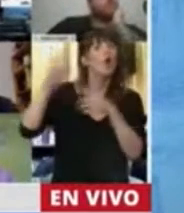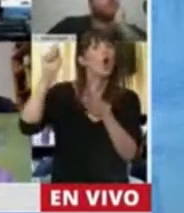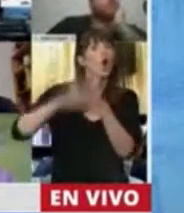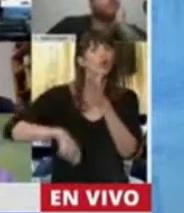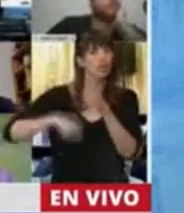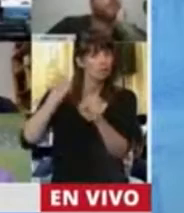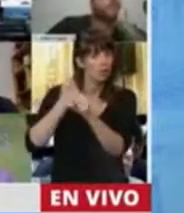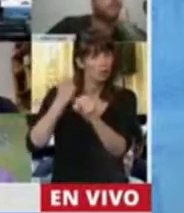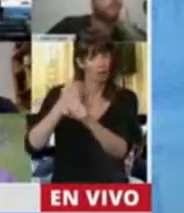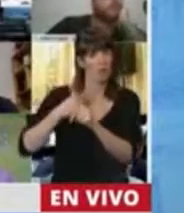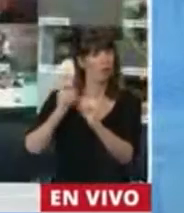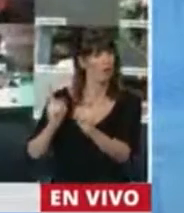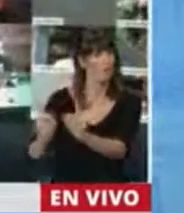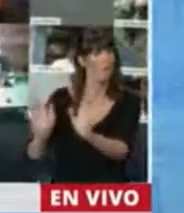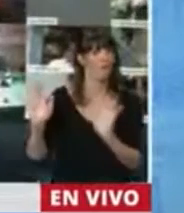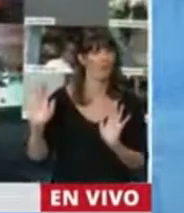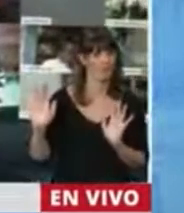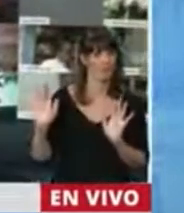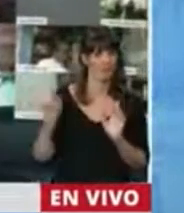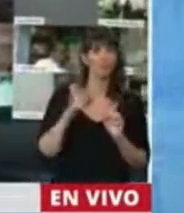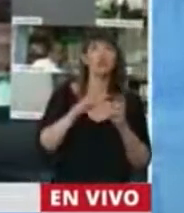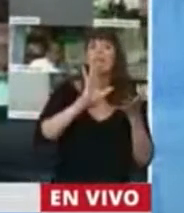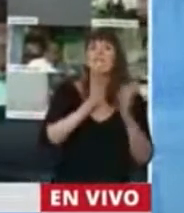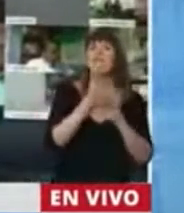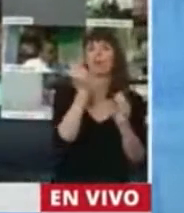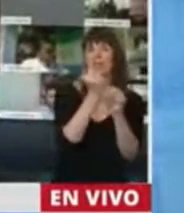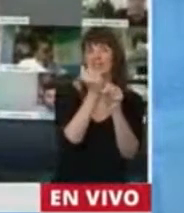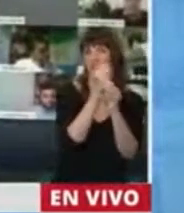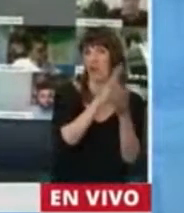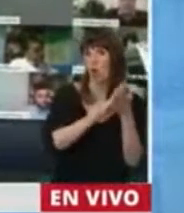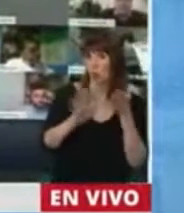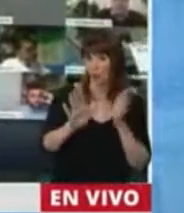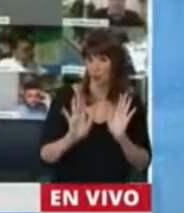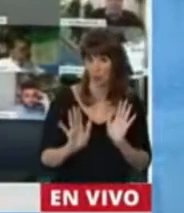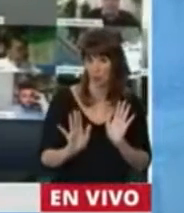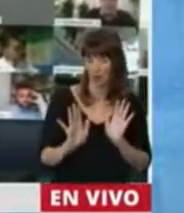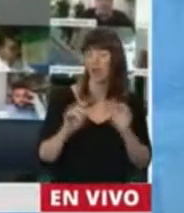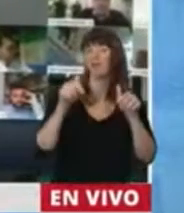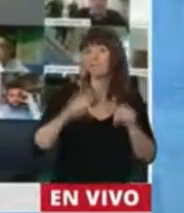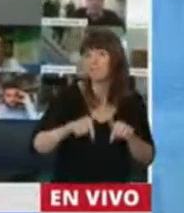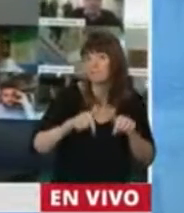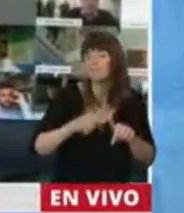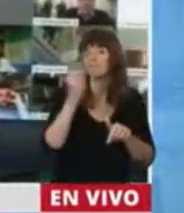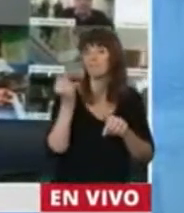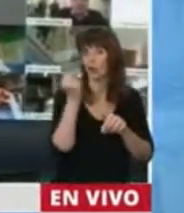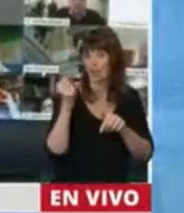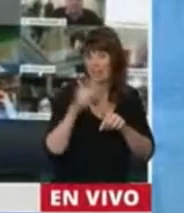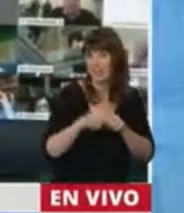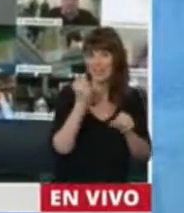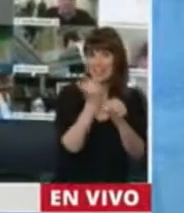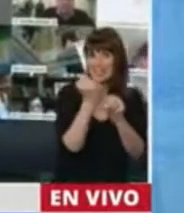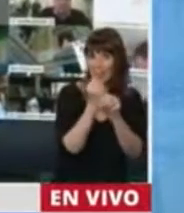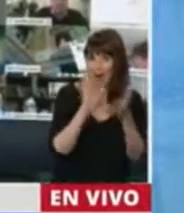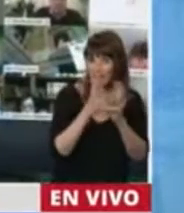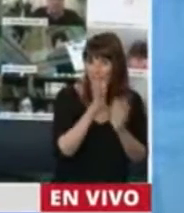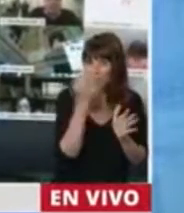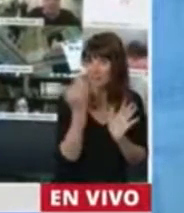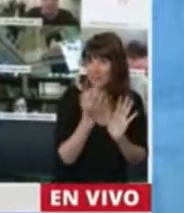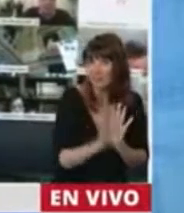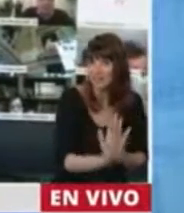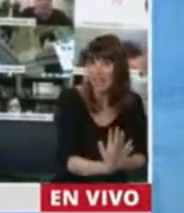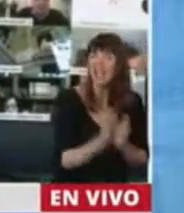el legajo del trabajador, con horarios fijos, o bien el trabajo por meta o por planificación,